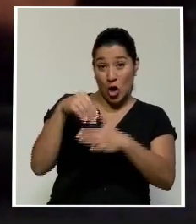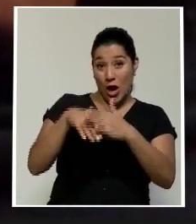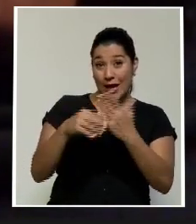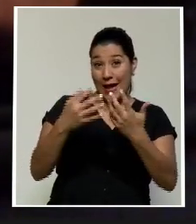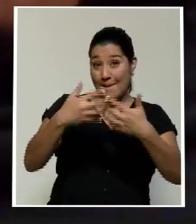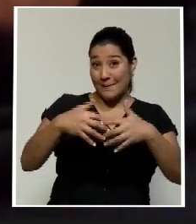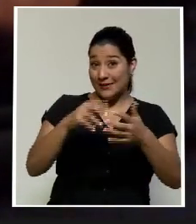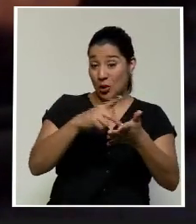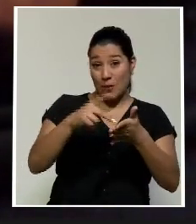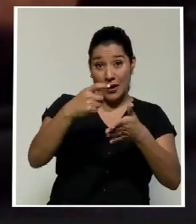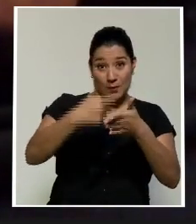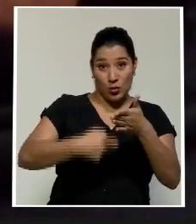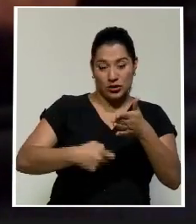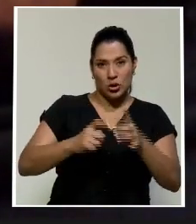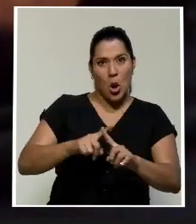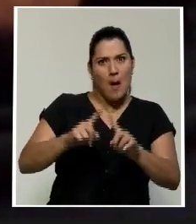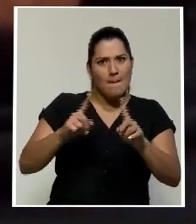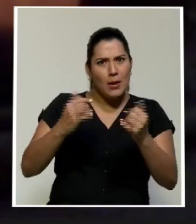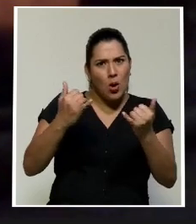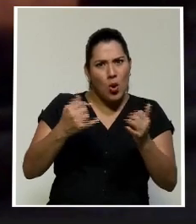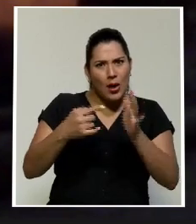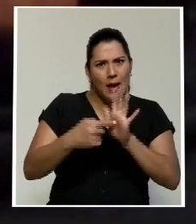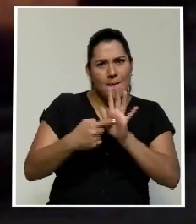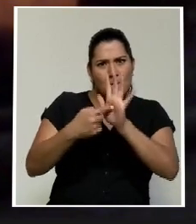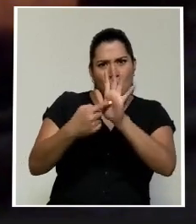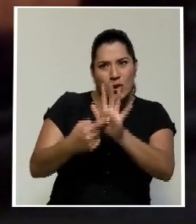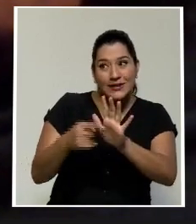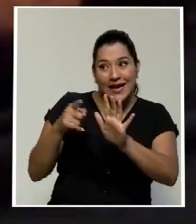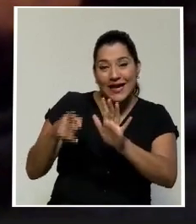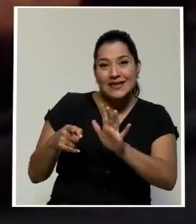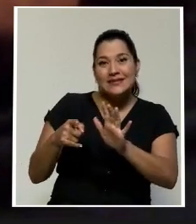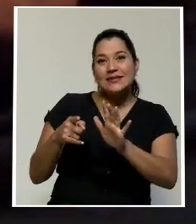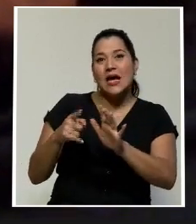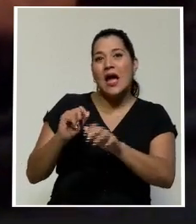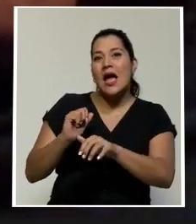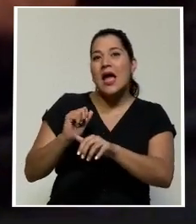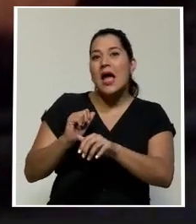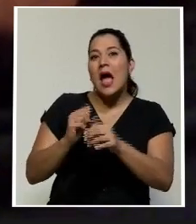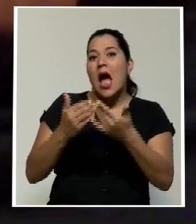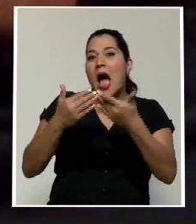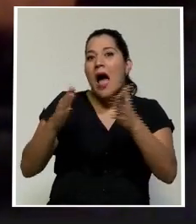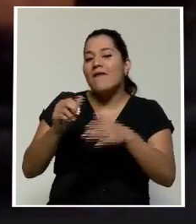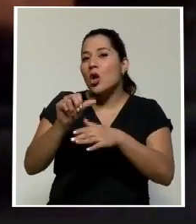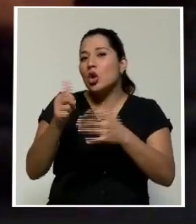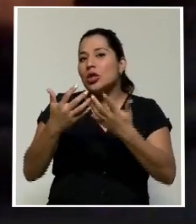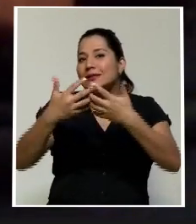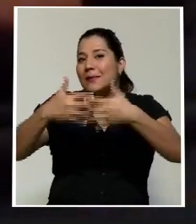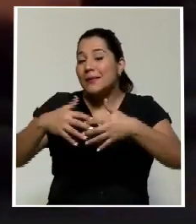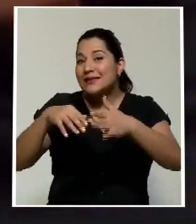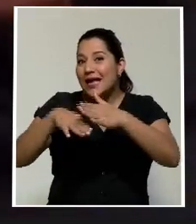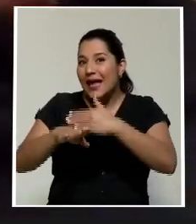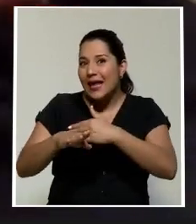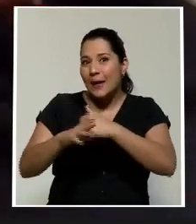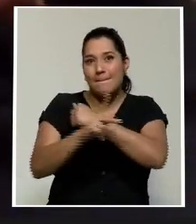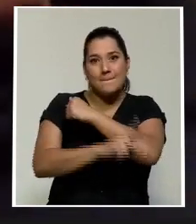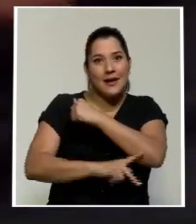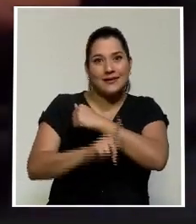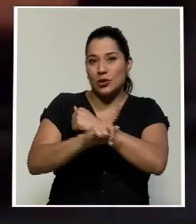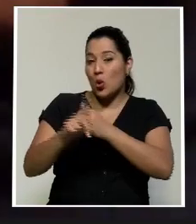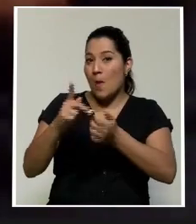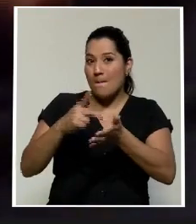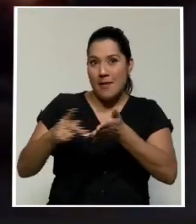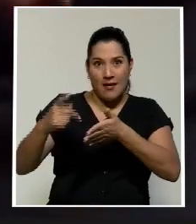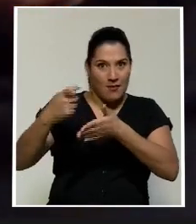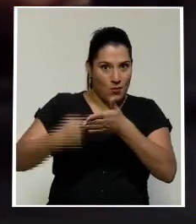los Pandora nos muestran que estaba abriendo otras sociedades en paraísos fiscales. Sí, sí, ese es otro